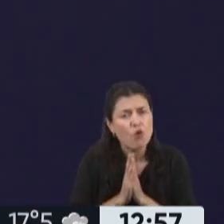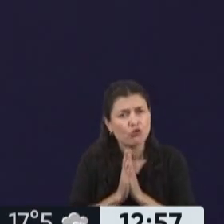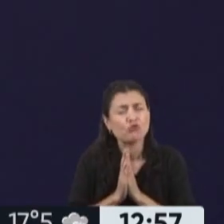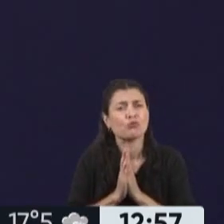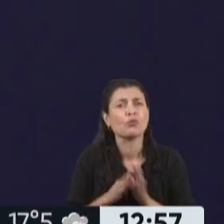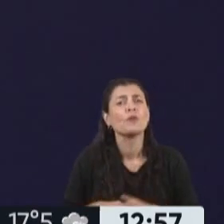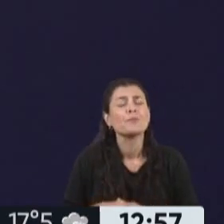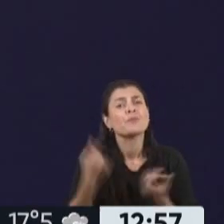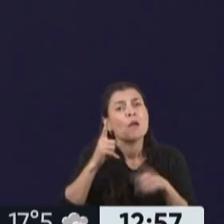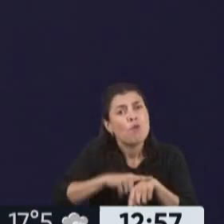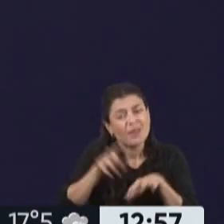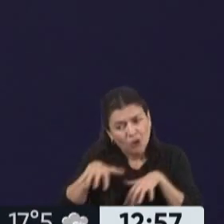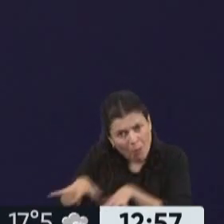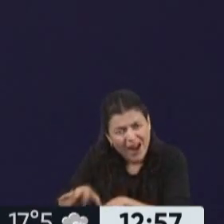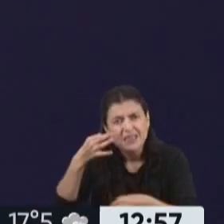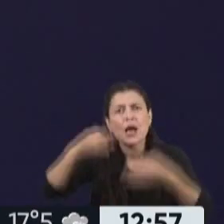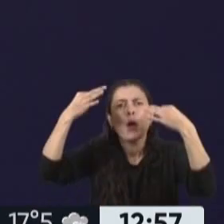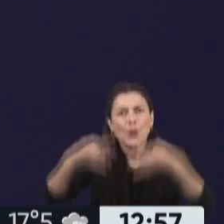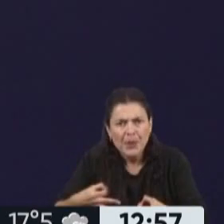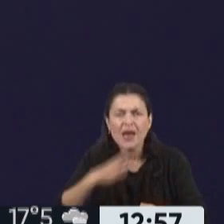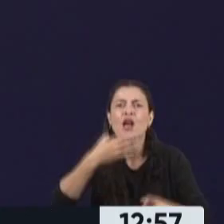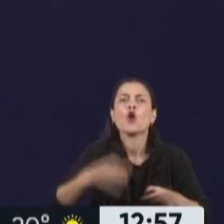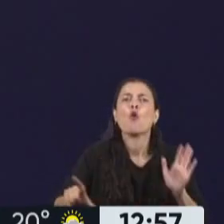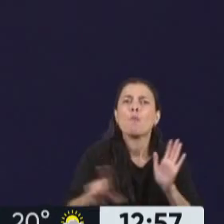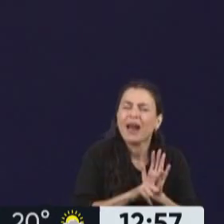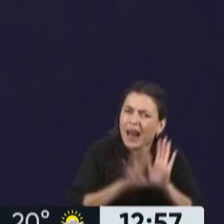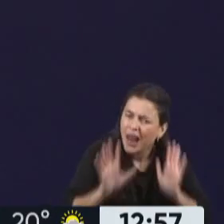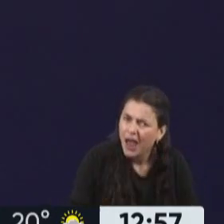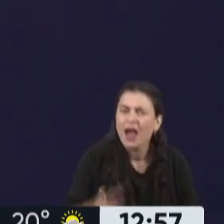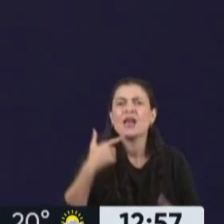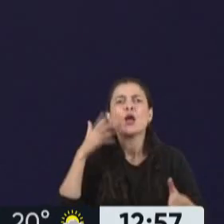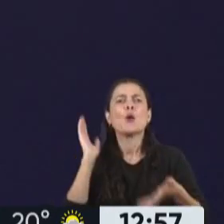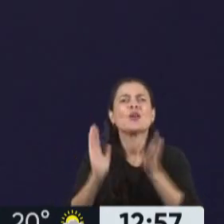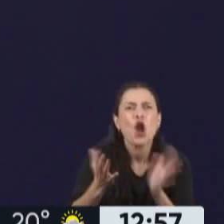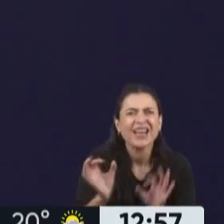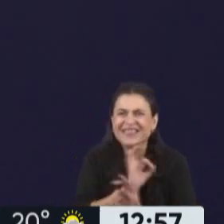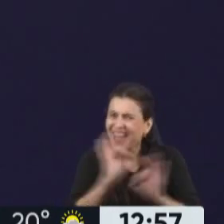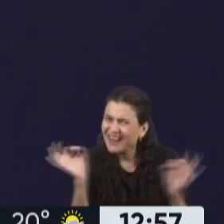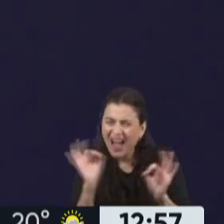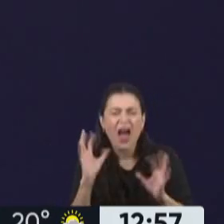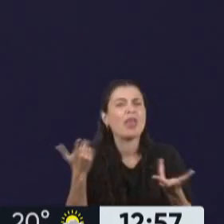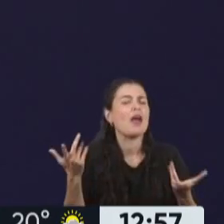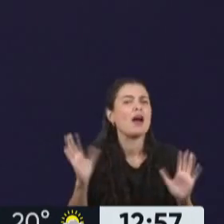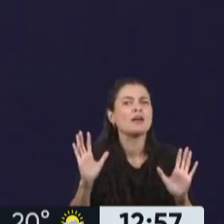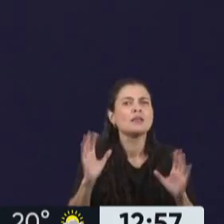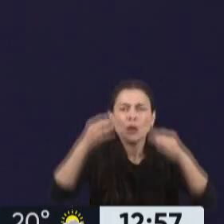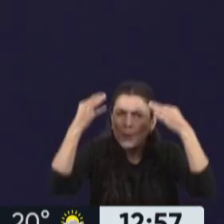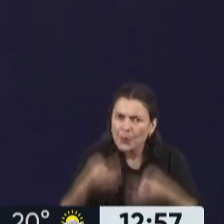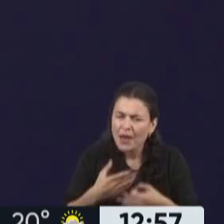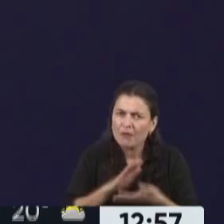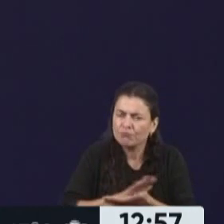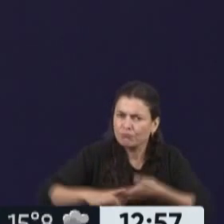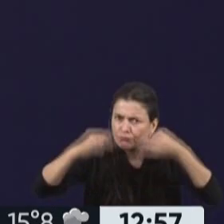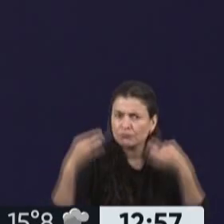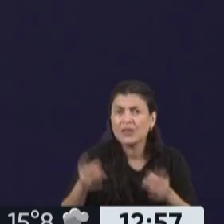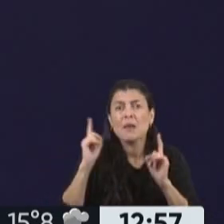todo se desarrolle con normalidad, cumpliendo con la ley, sin violencia, sin agresión y de manera ordenada,